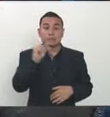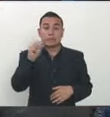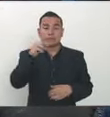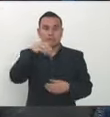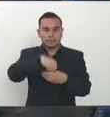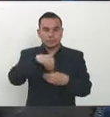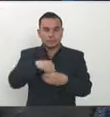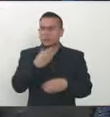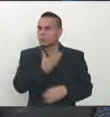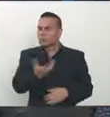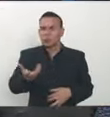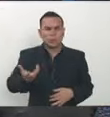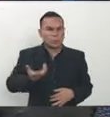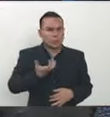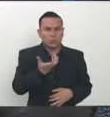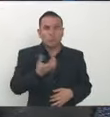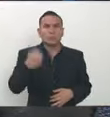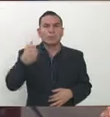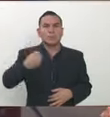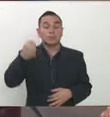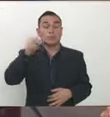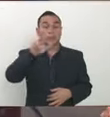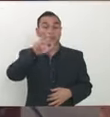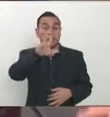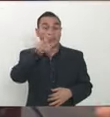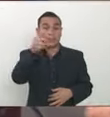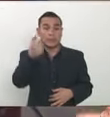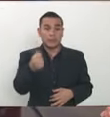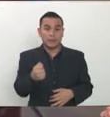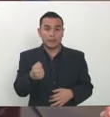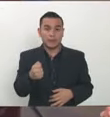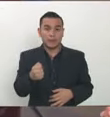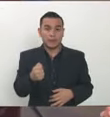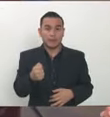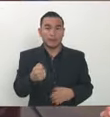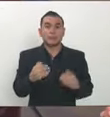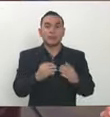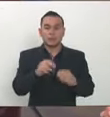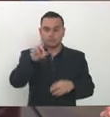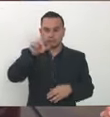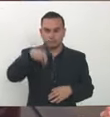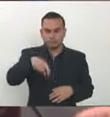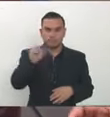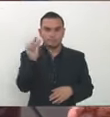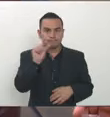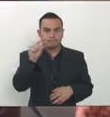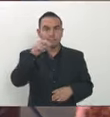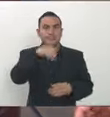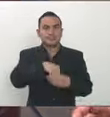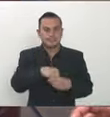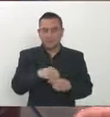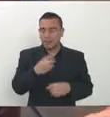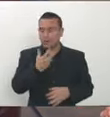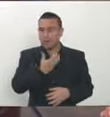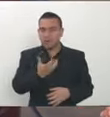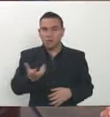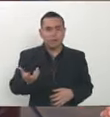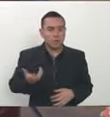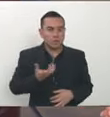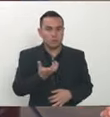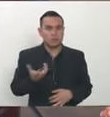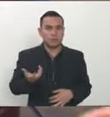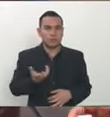es decir, se congela también los créditos personales de tarjetas de crédito, de créditos de capital de trabajo y